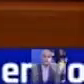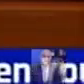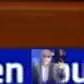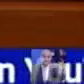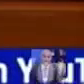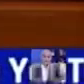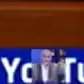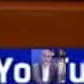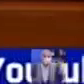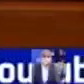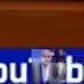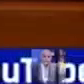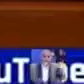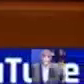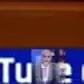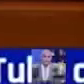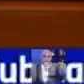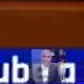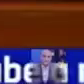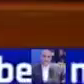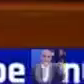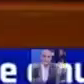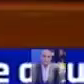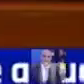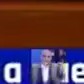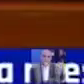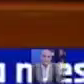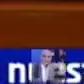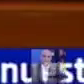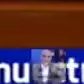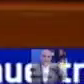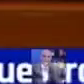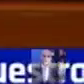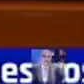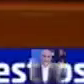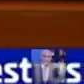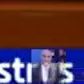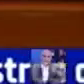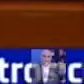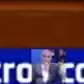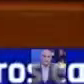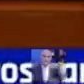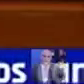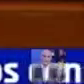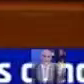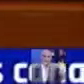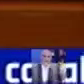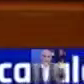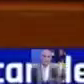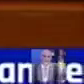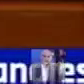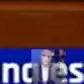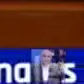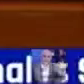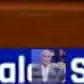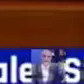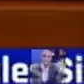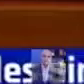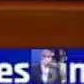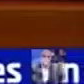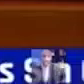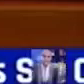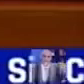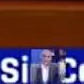permanentemente, pero es un chapulín, panista, morenista, ahora supuestamente pues del